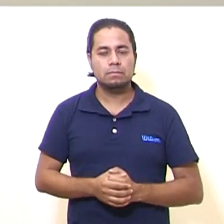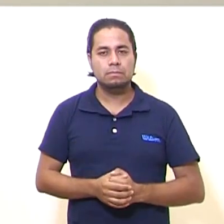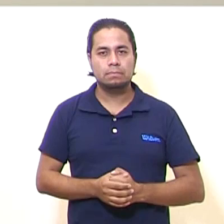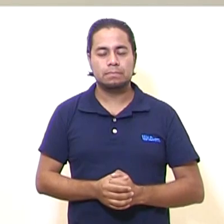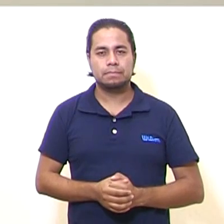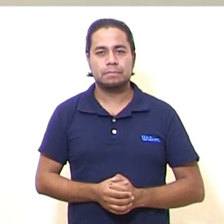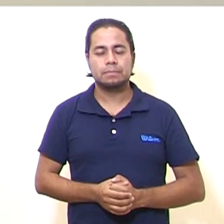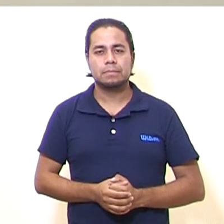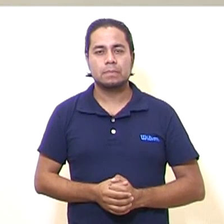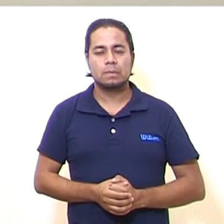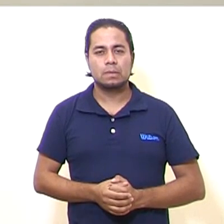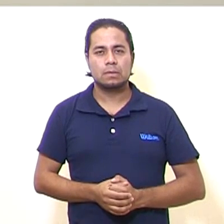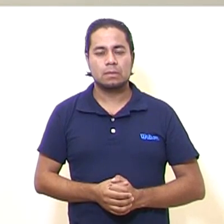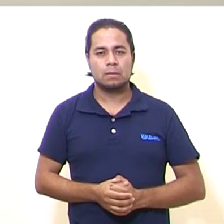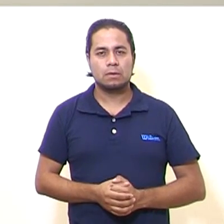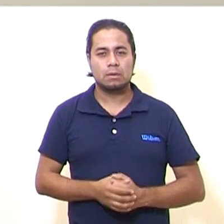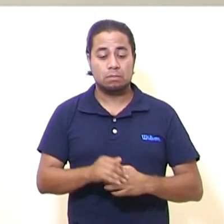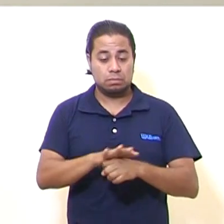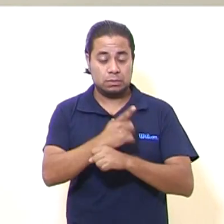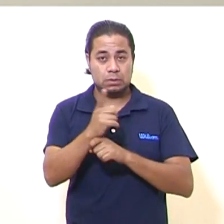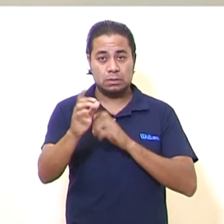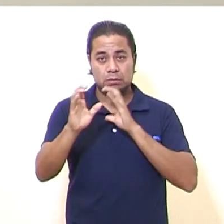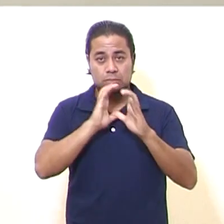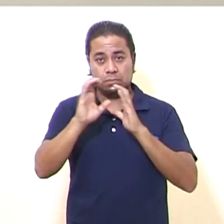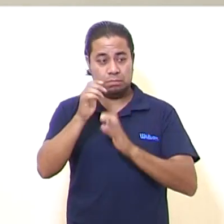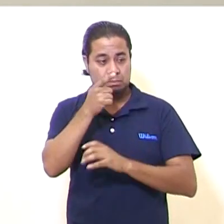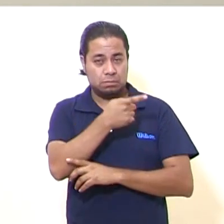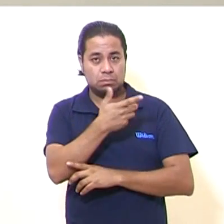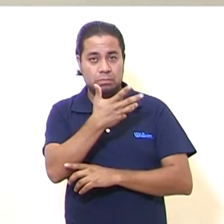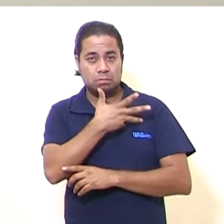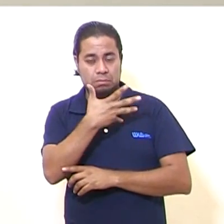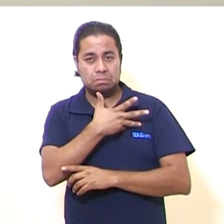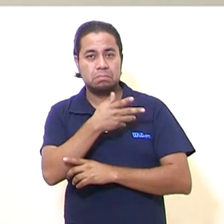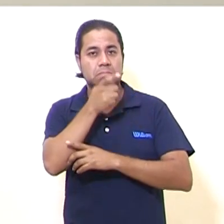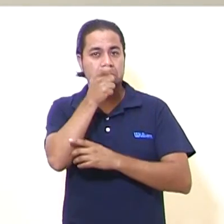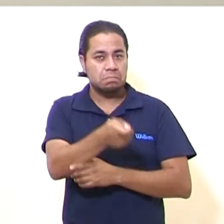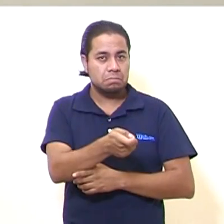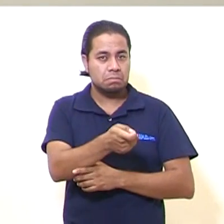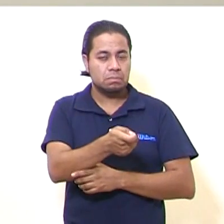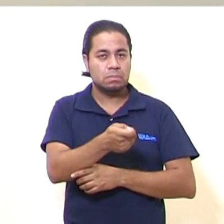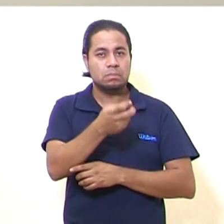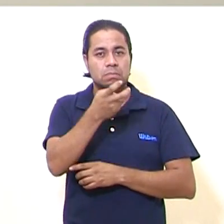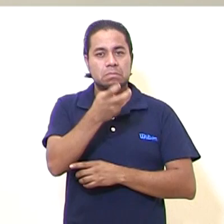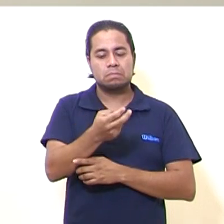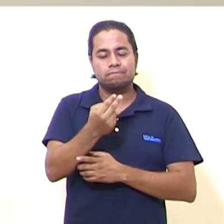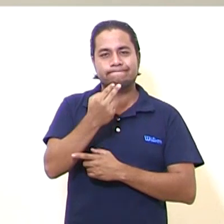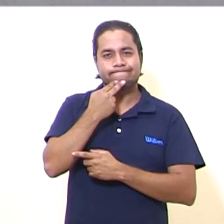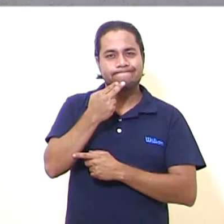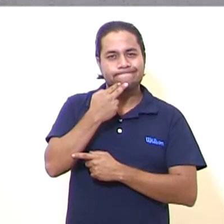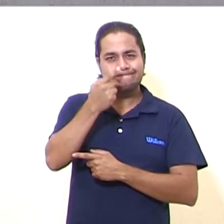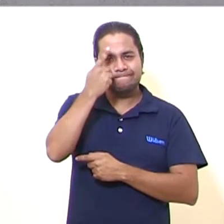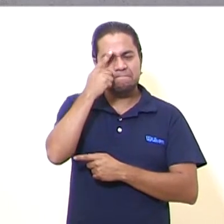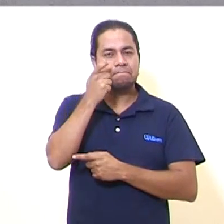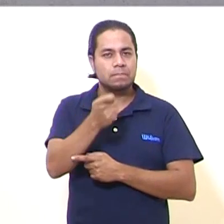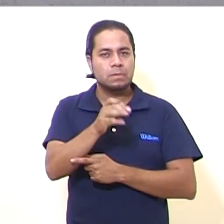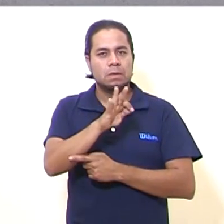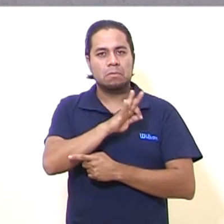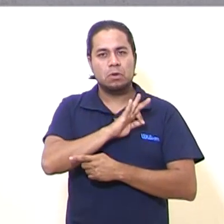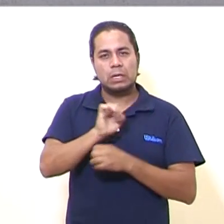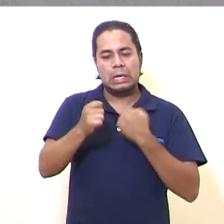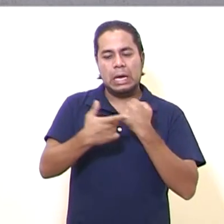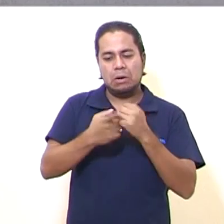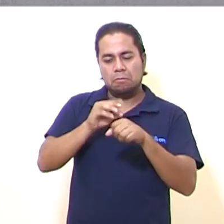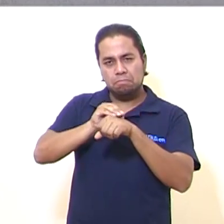porque la comunicación que ellos tenían les iba a servir para poder mandar